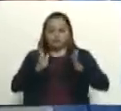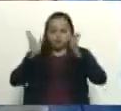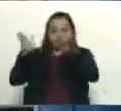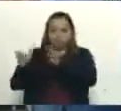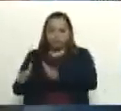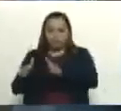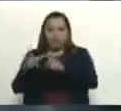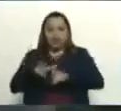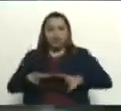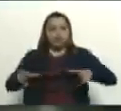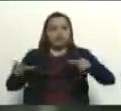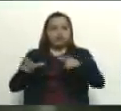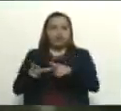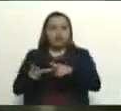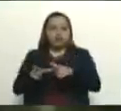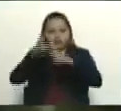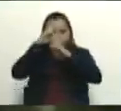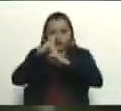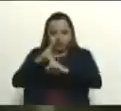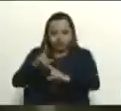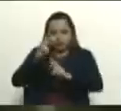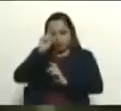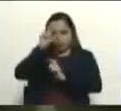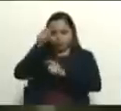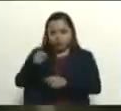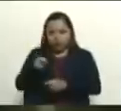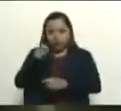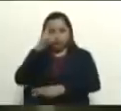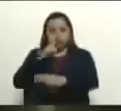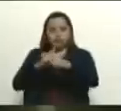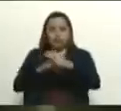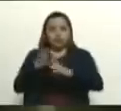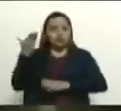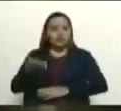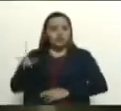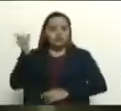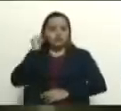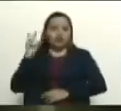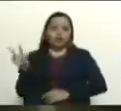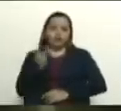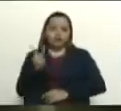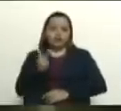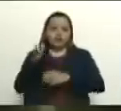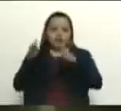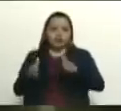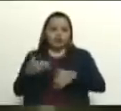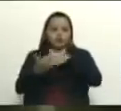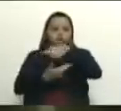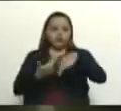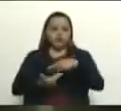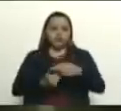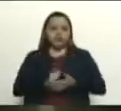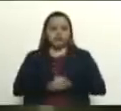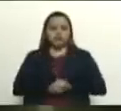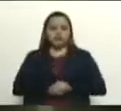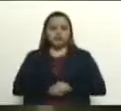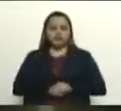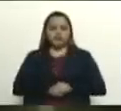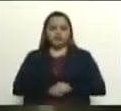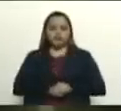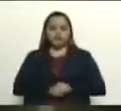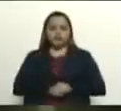la capilla ardiente en homenaje a esta insigne mujer revolucionaria.